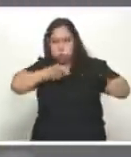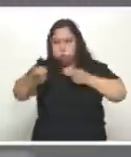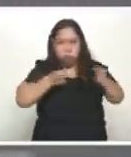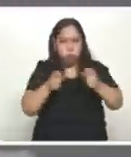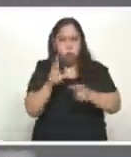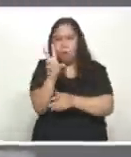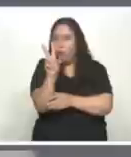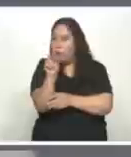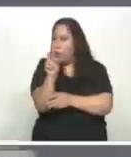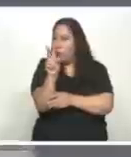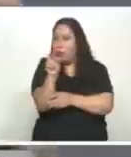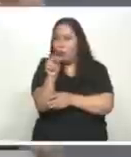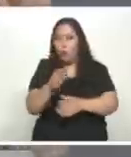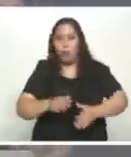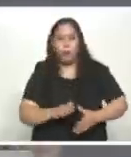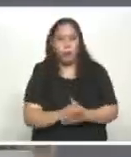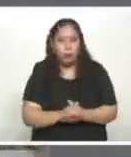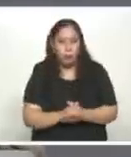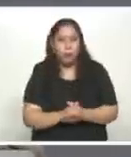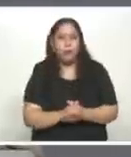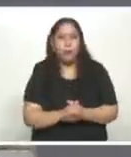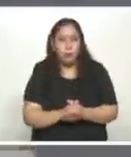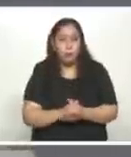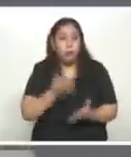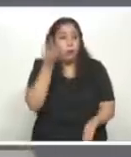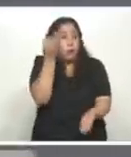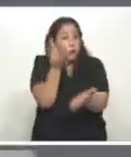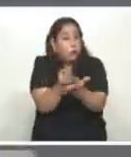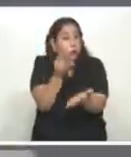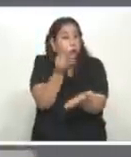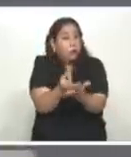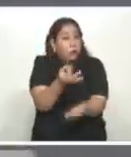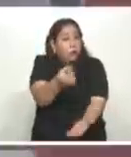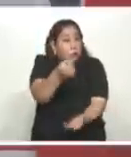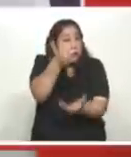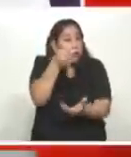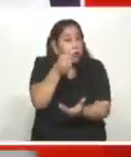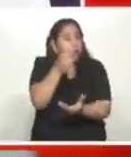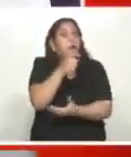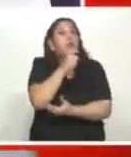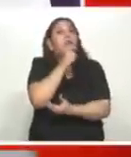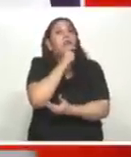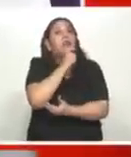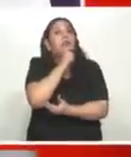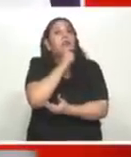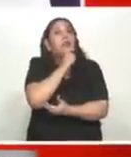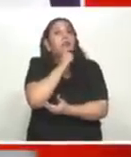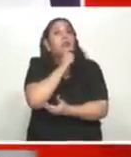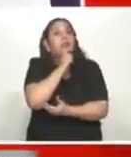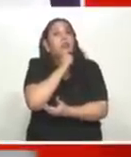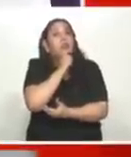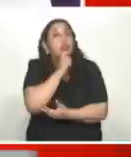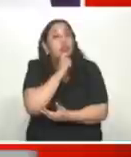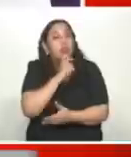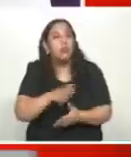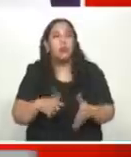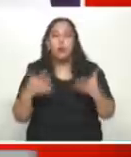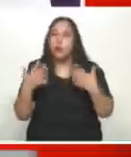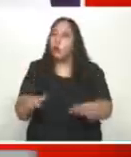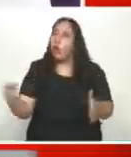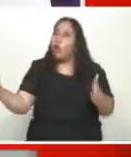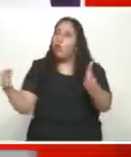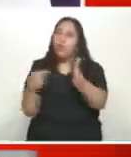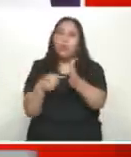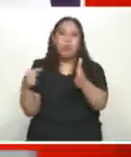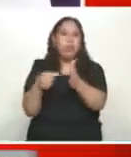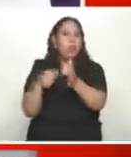Con un presupuesto que no puede pagarse ni con los ingresos del Estado, la deuda, ni la deuda social, ni la